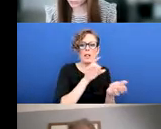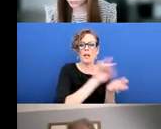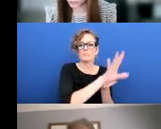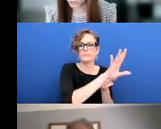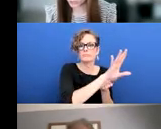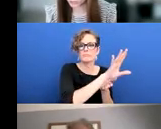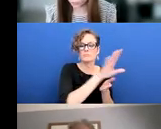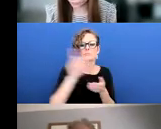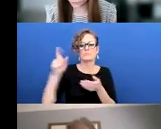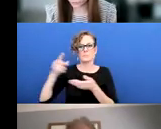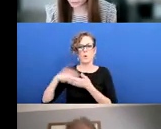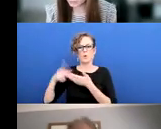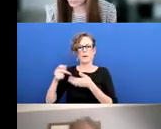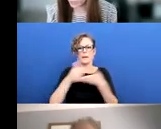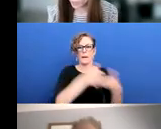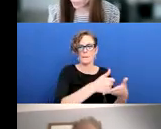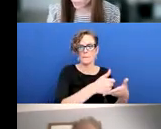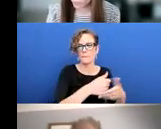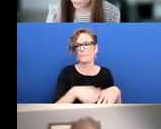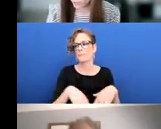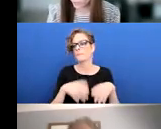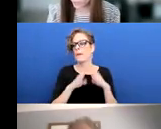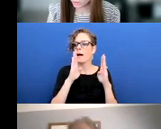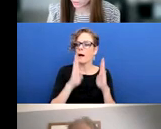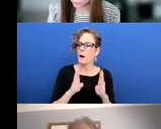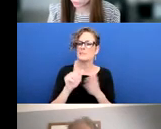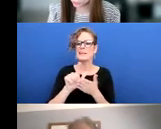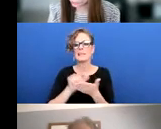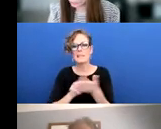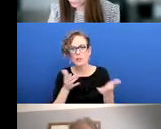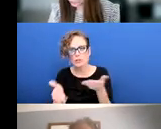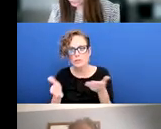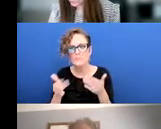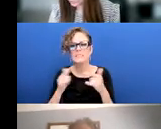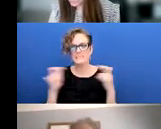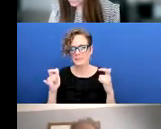Hay fondos para alcance en la comunidad.